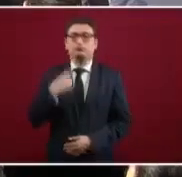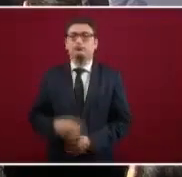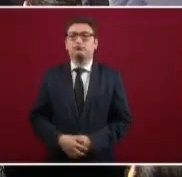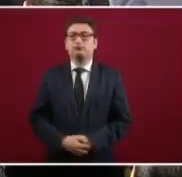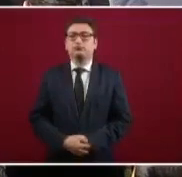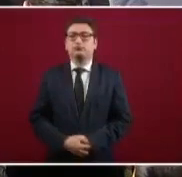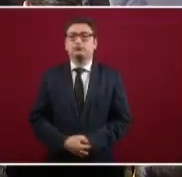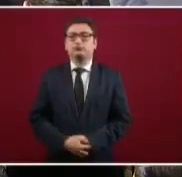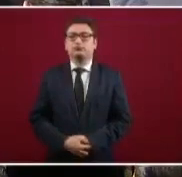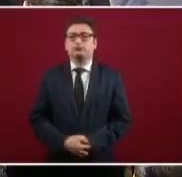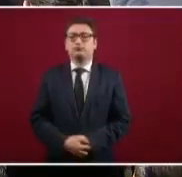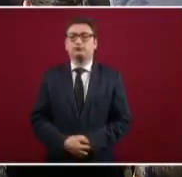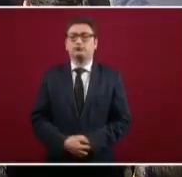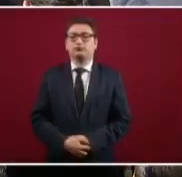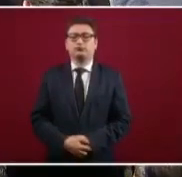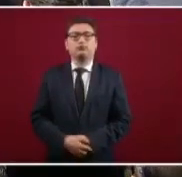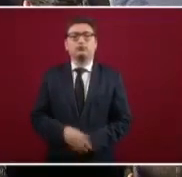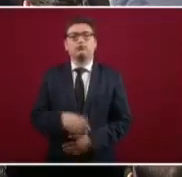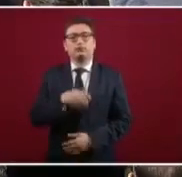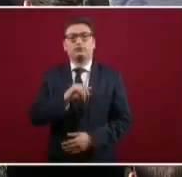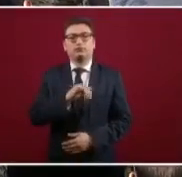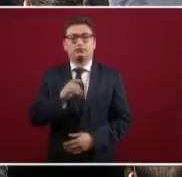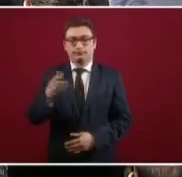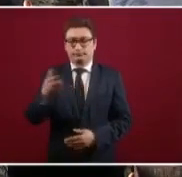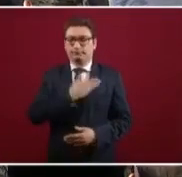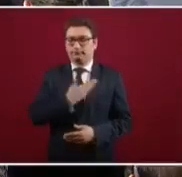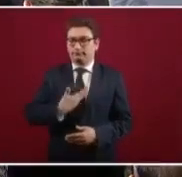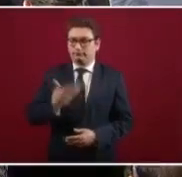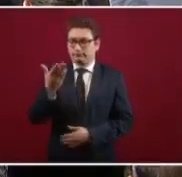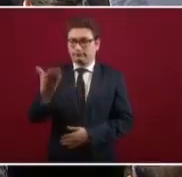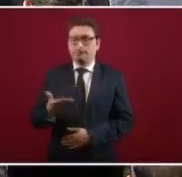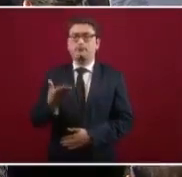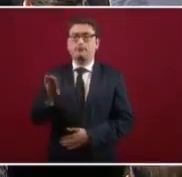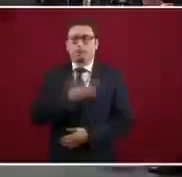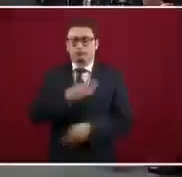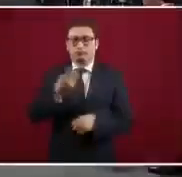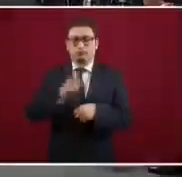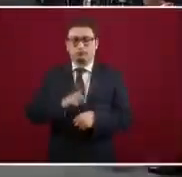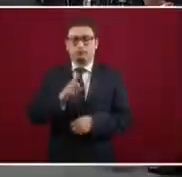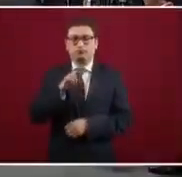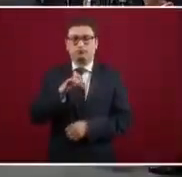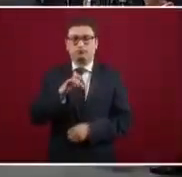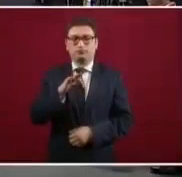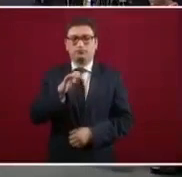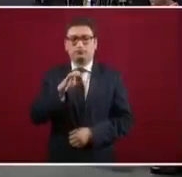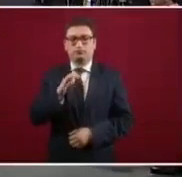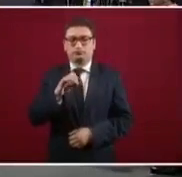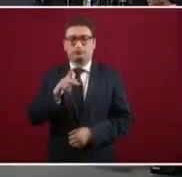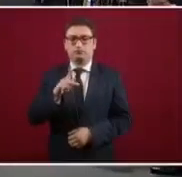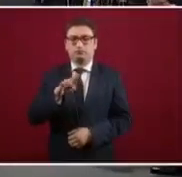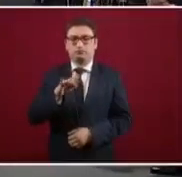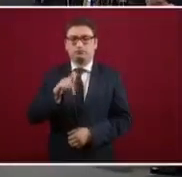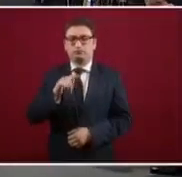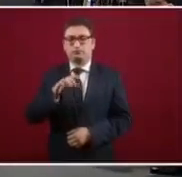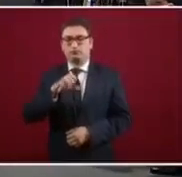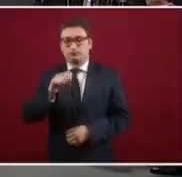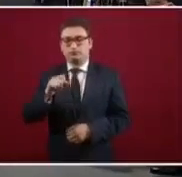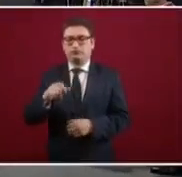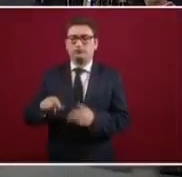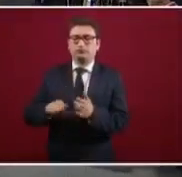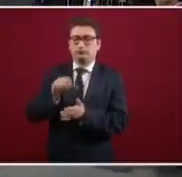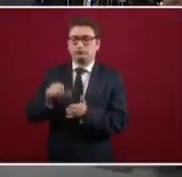así muy bien buenos días rodolfo montes de central fm que conduce